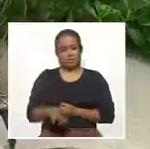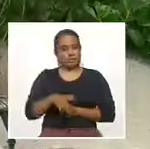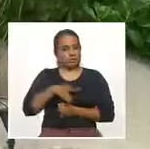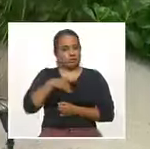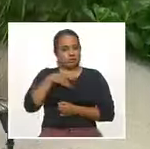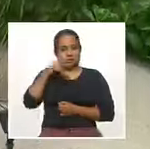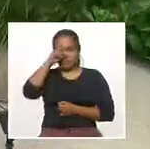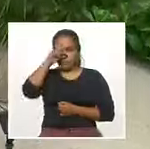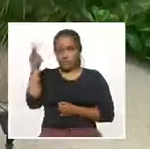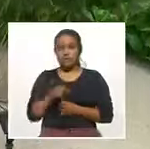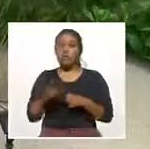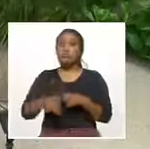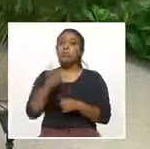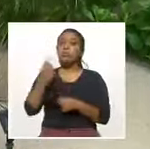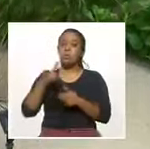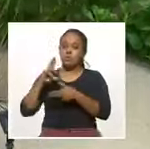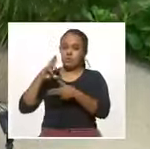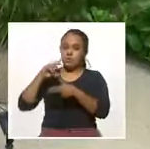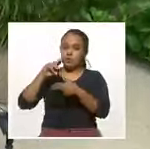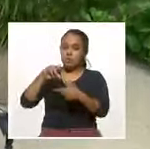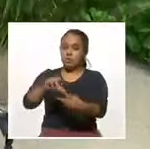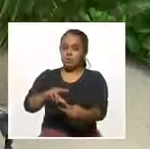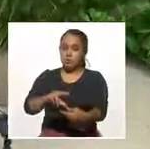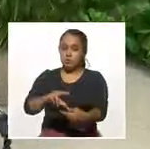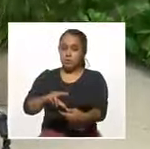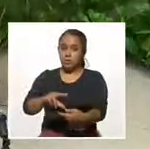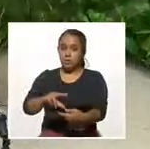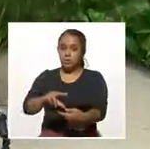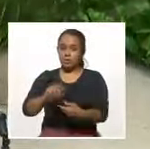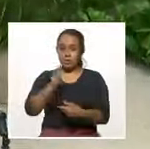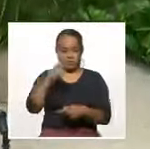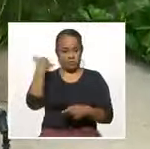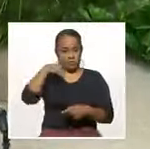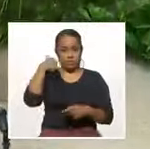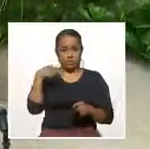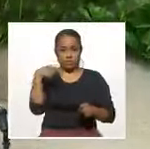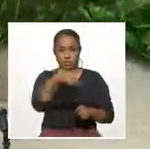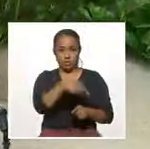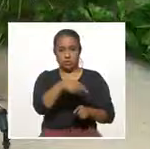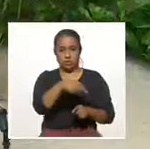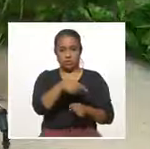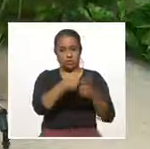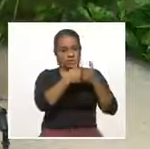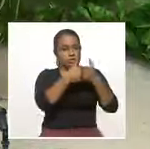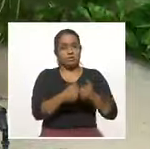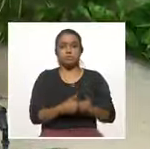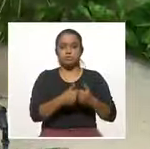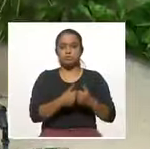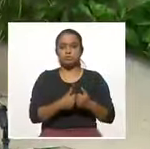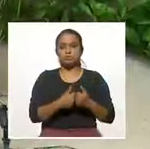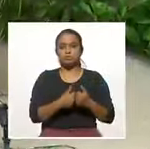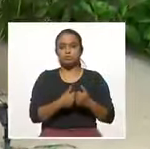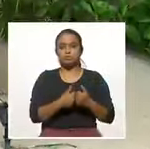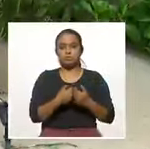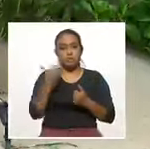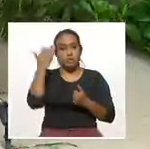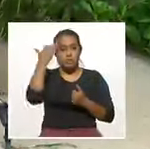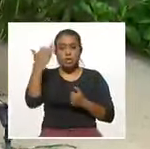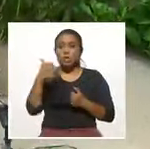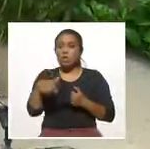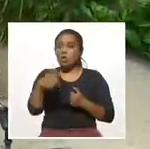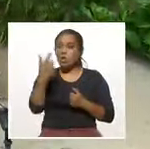porque fue un huracán que estuvo centrado en lo que es Yucatán. Se estacionó por 12